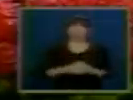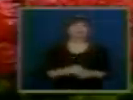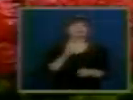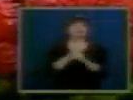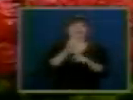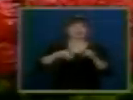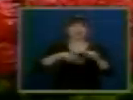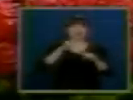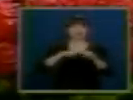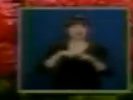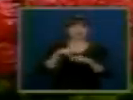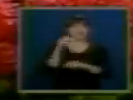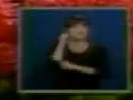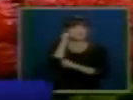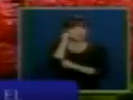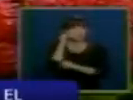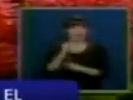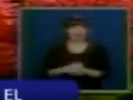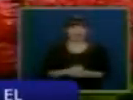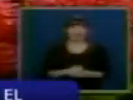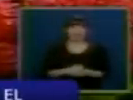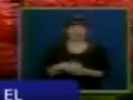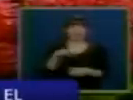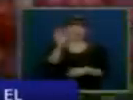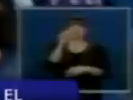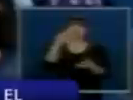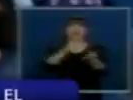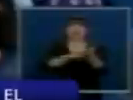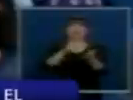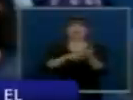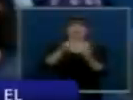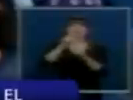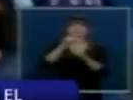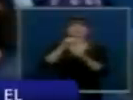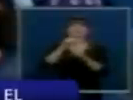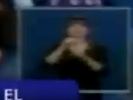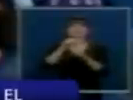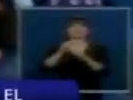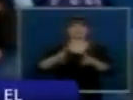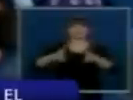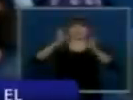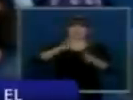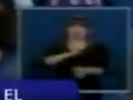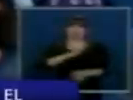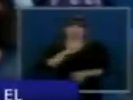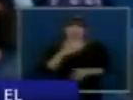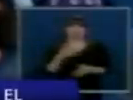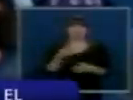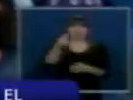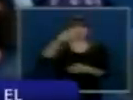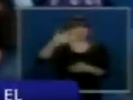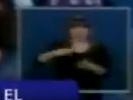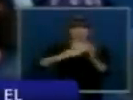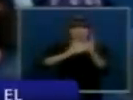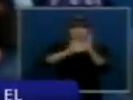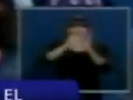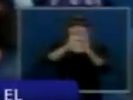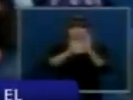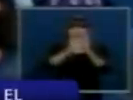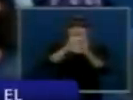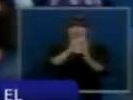Nacional de las Mujeres, tropezamos con contratos de arrendamiento de lujosos edificios por montos multimillonarios y en